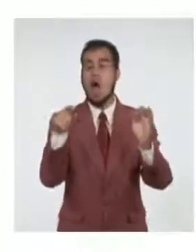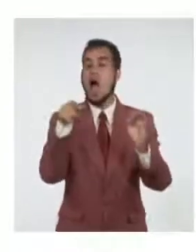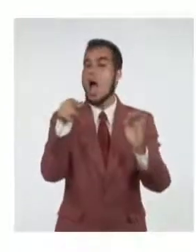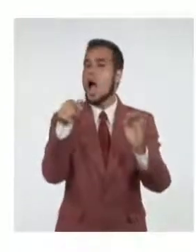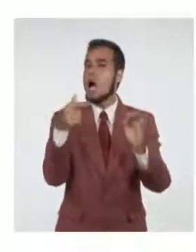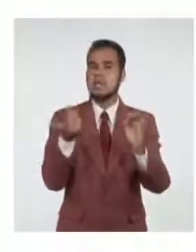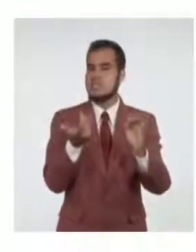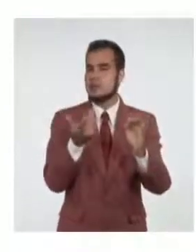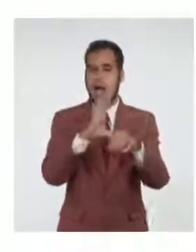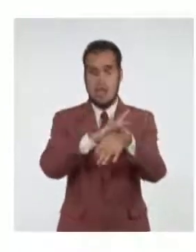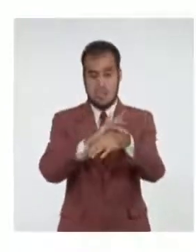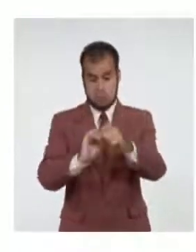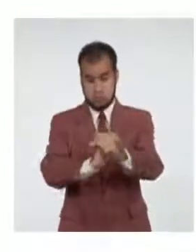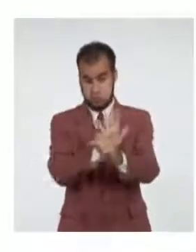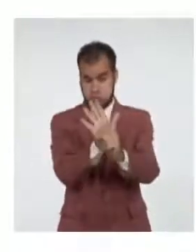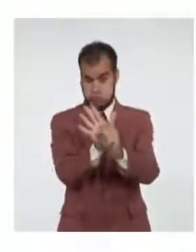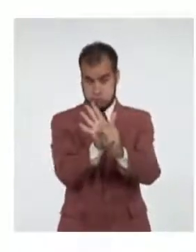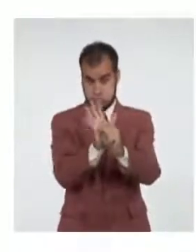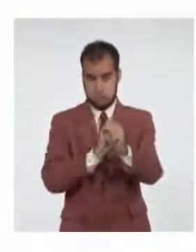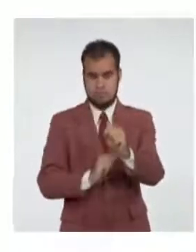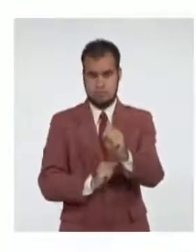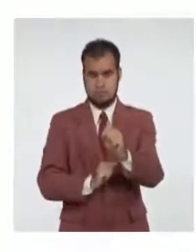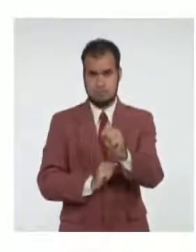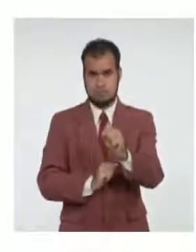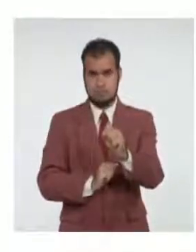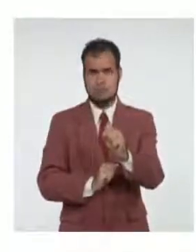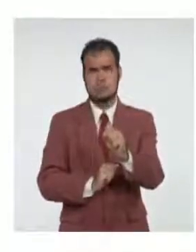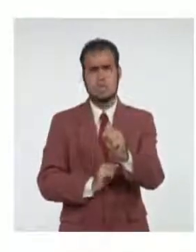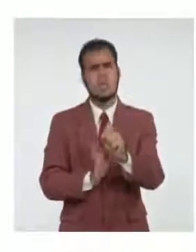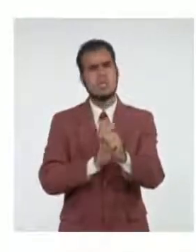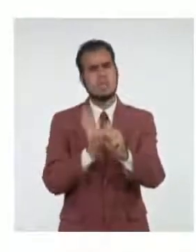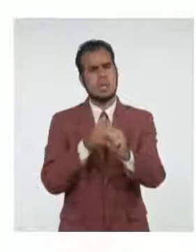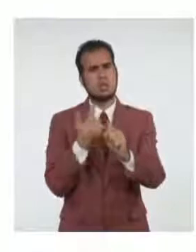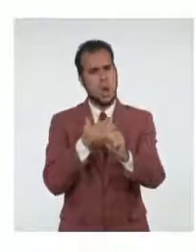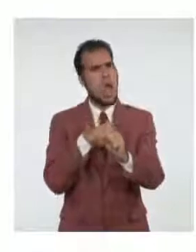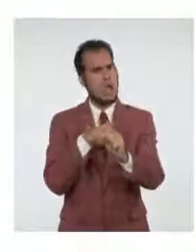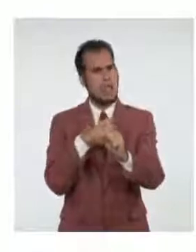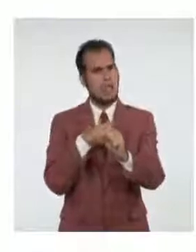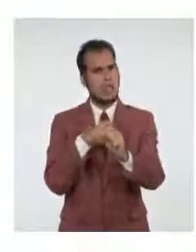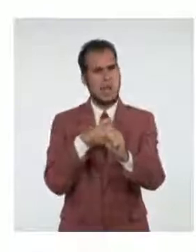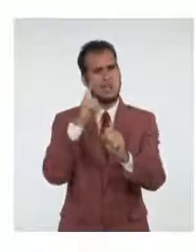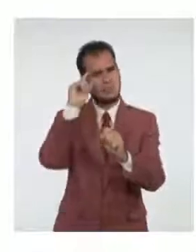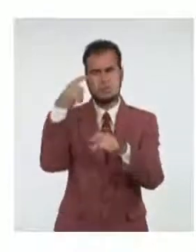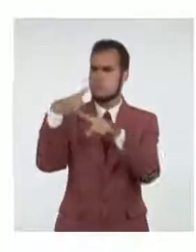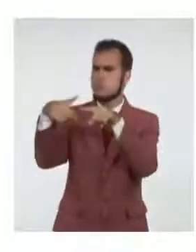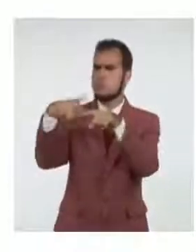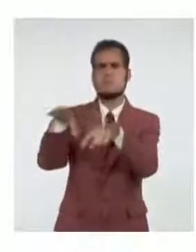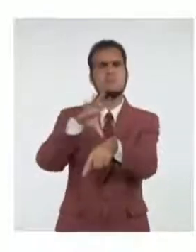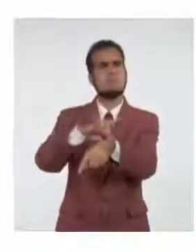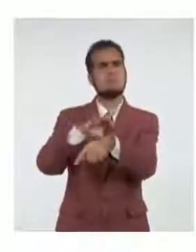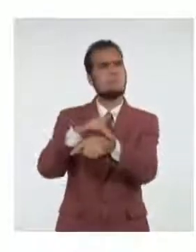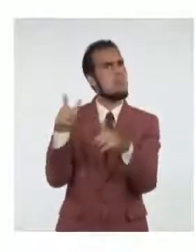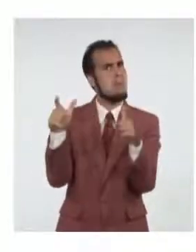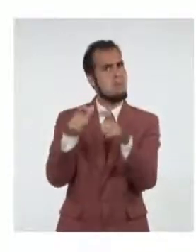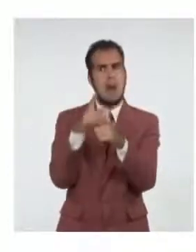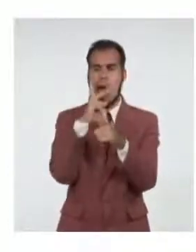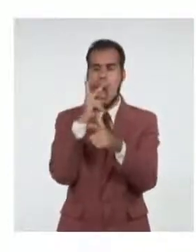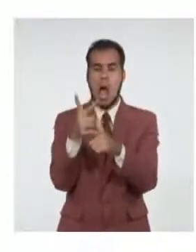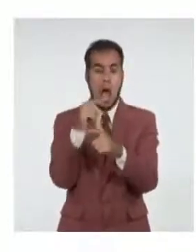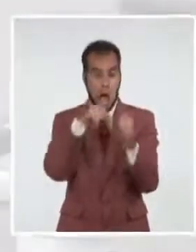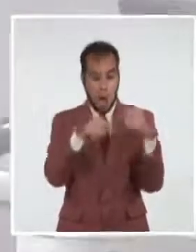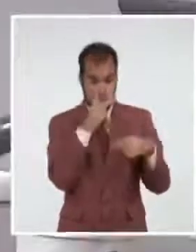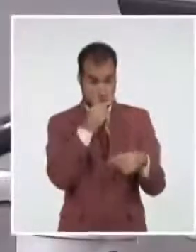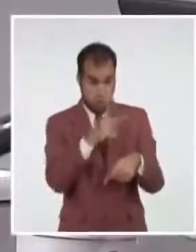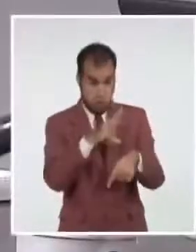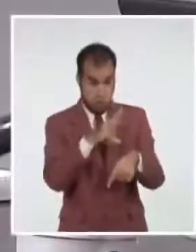tenemos quizás más herramientas que las que tenemos para otras enfermedades. Por tanto, no podemos desaprovecharlas. Tenemos